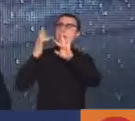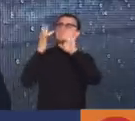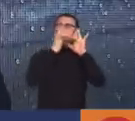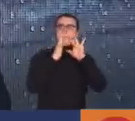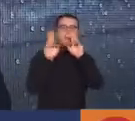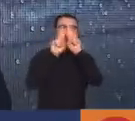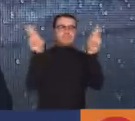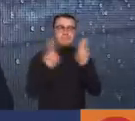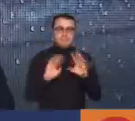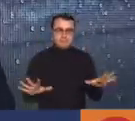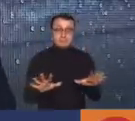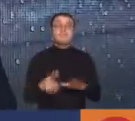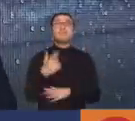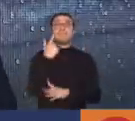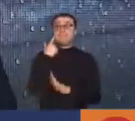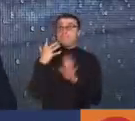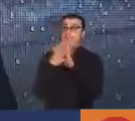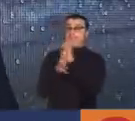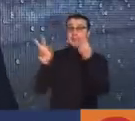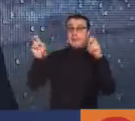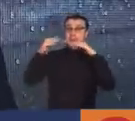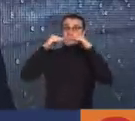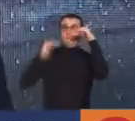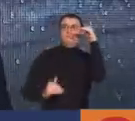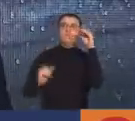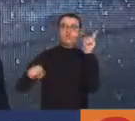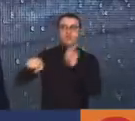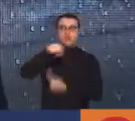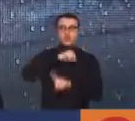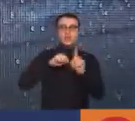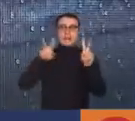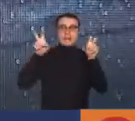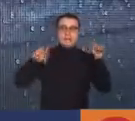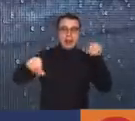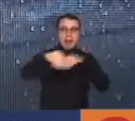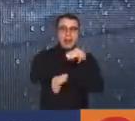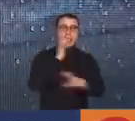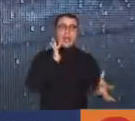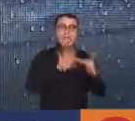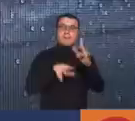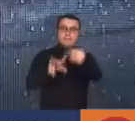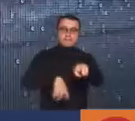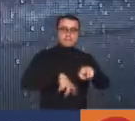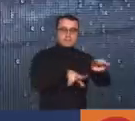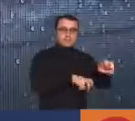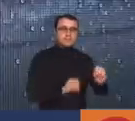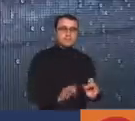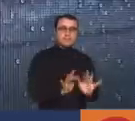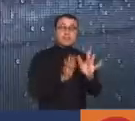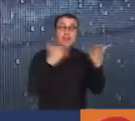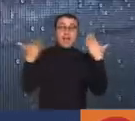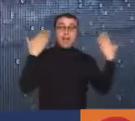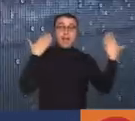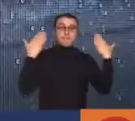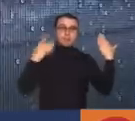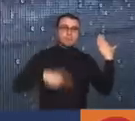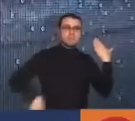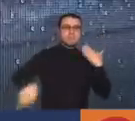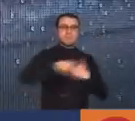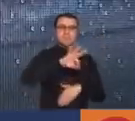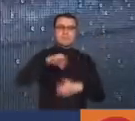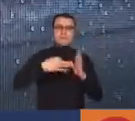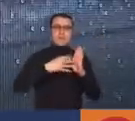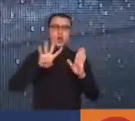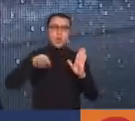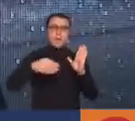Cuando uno habla de la desigualdad social y se refiere a la tierra fértil, por ejemplo, en los campos, concentrada en 3.000,